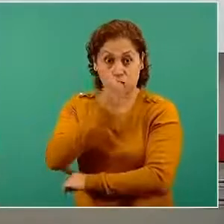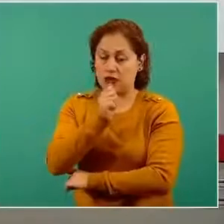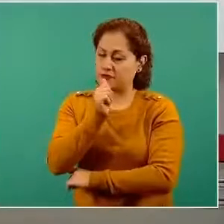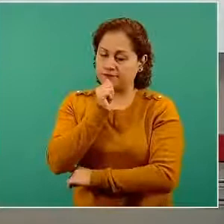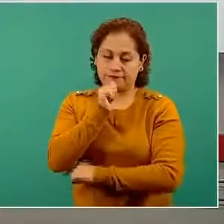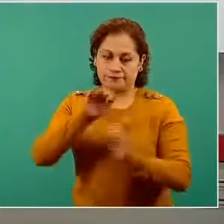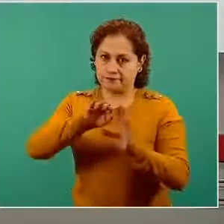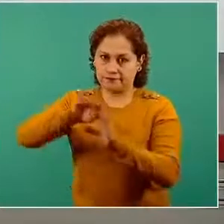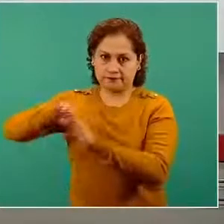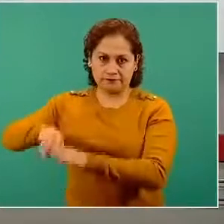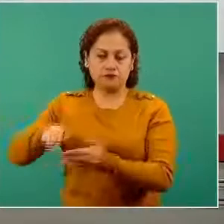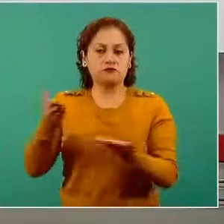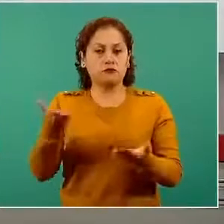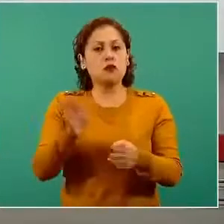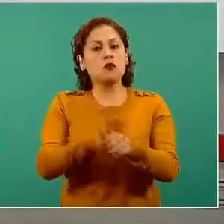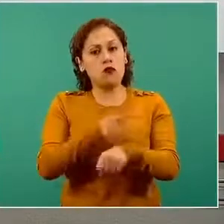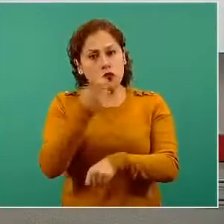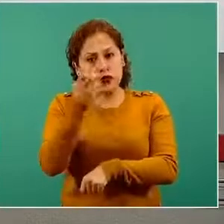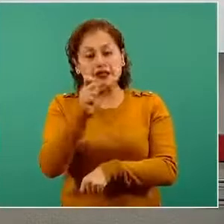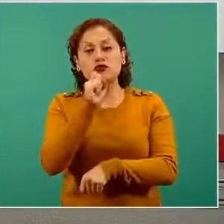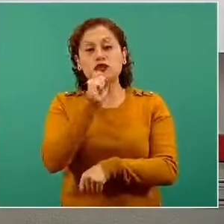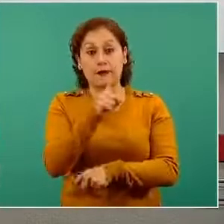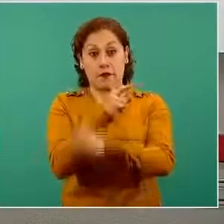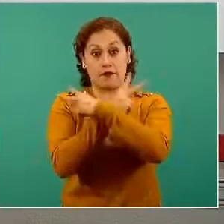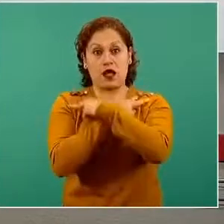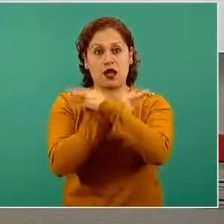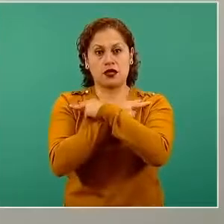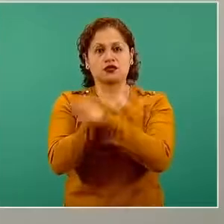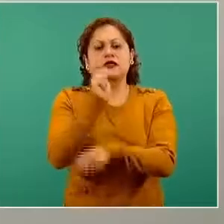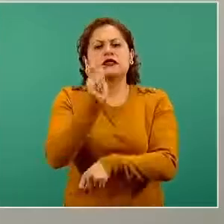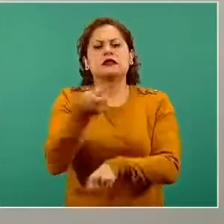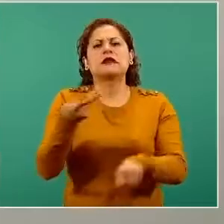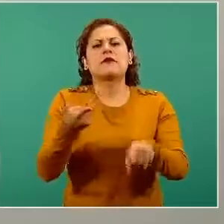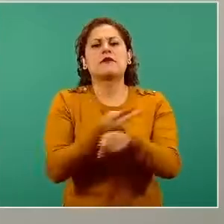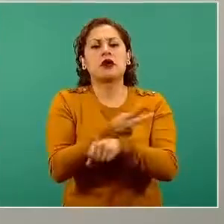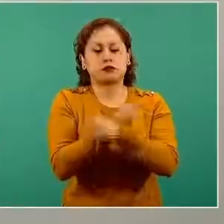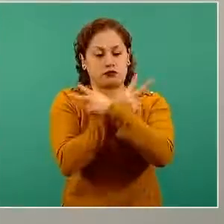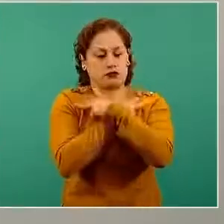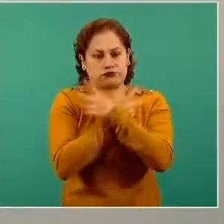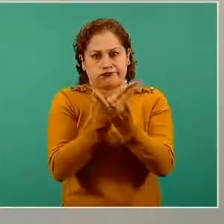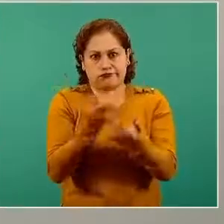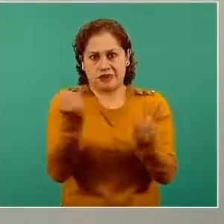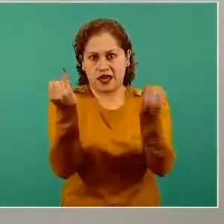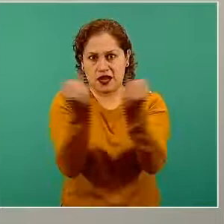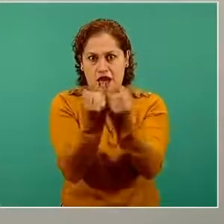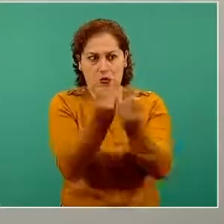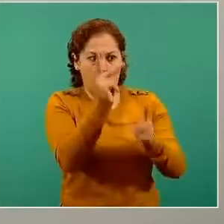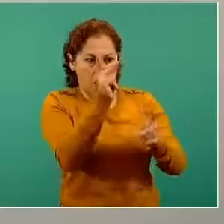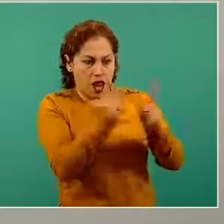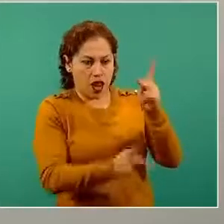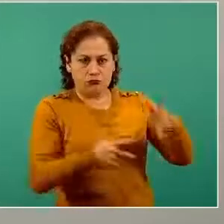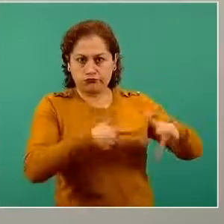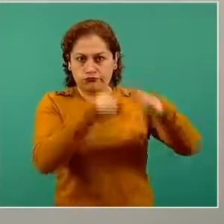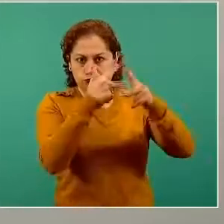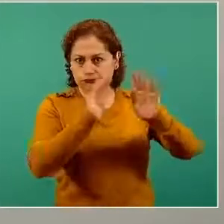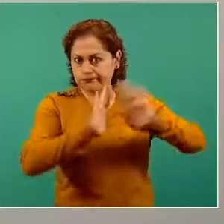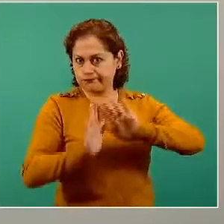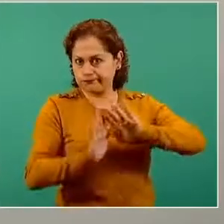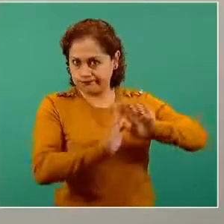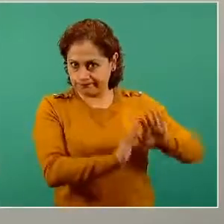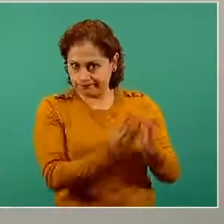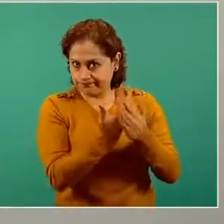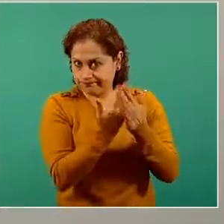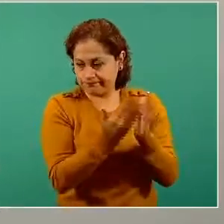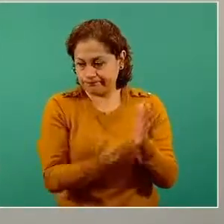receso de estas actividades virtuales, tendrán su periodo vacacional y obviamente si esto se suma a algunos periodos vacacionales que pudieran tomar